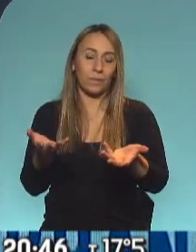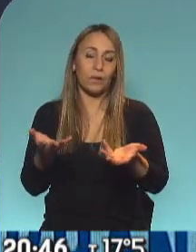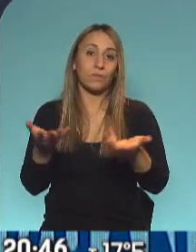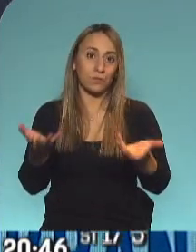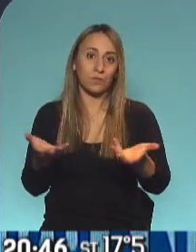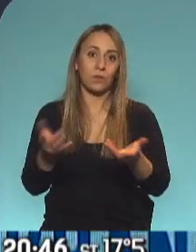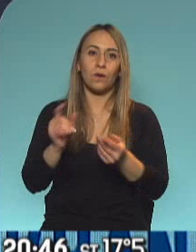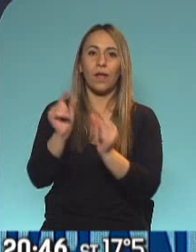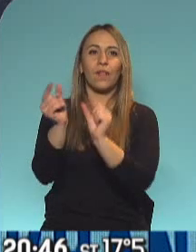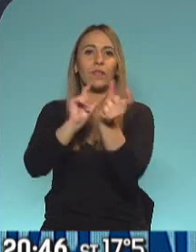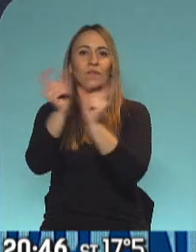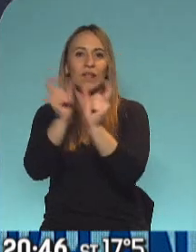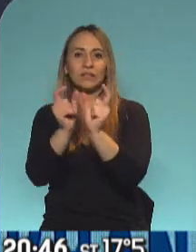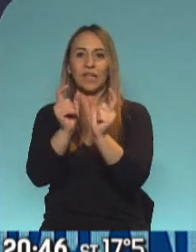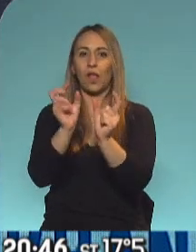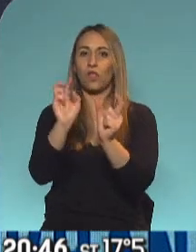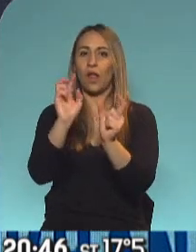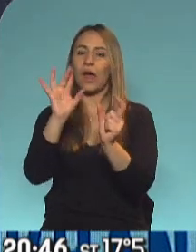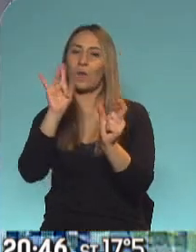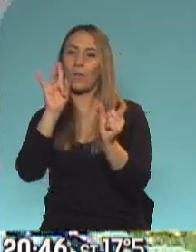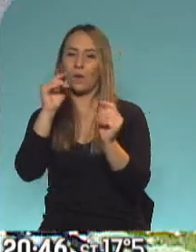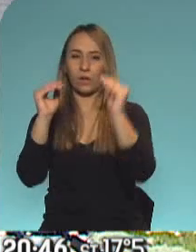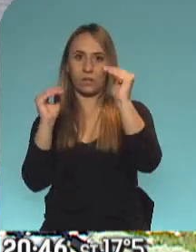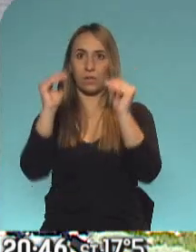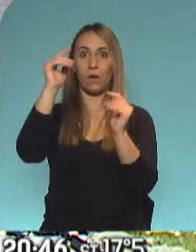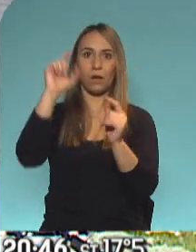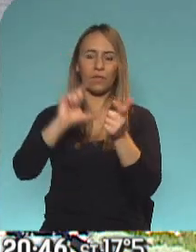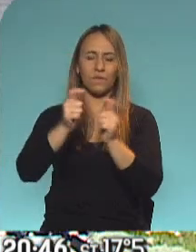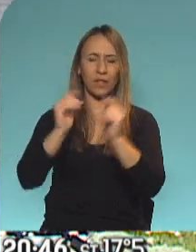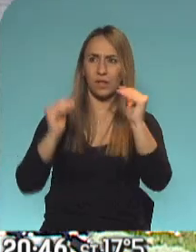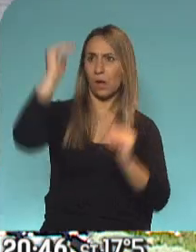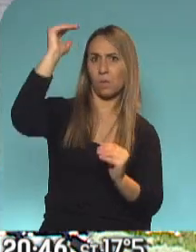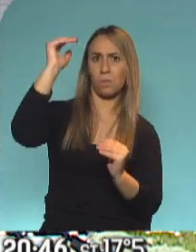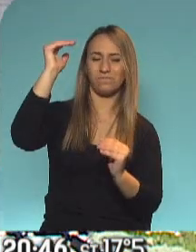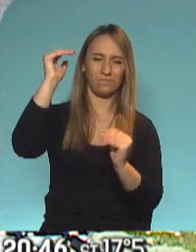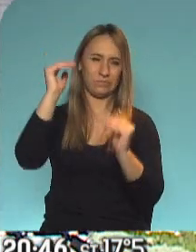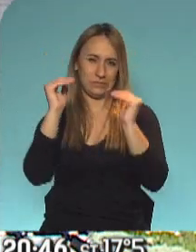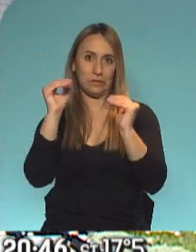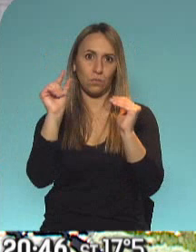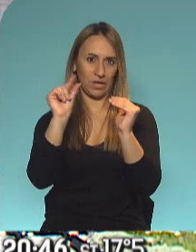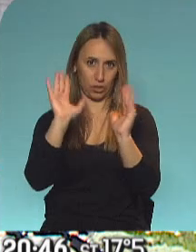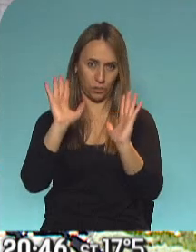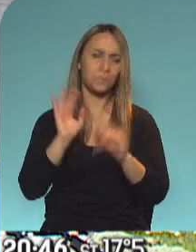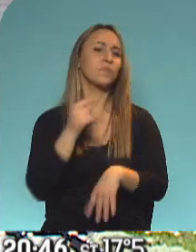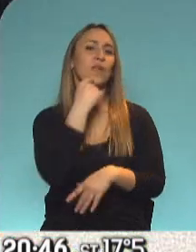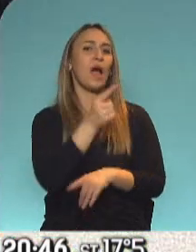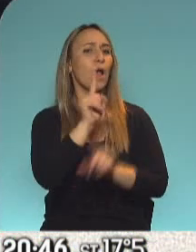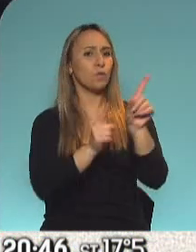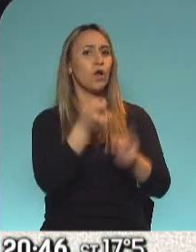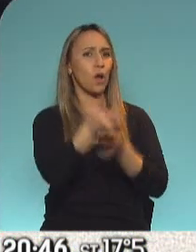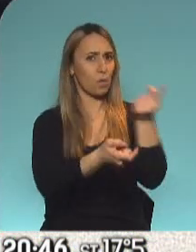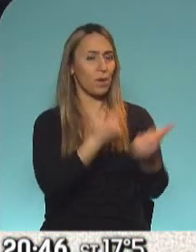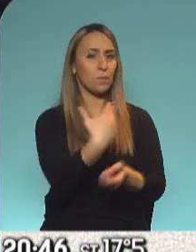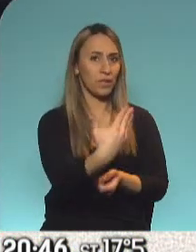la brecha con el blue lograra bajar un poquito. No mucho, pero un poco. Bueno, algunos pueden comprar, otros ya se sabe, hay un